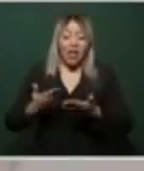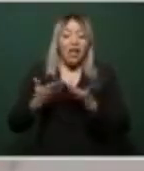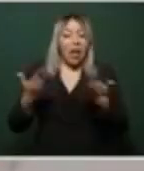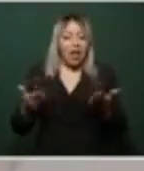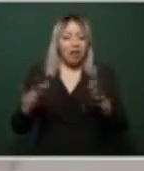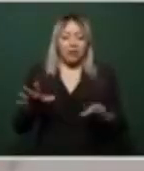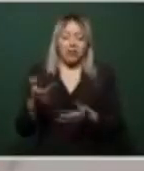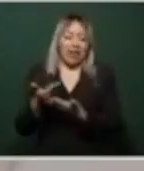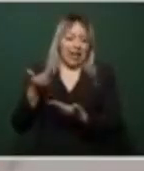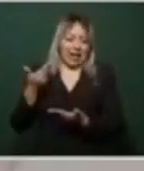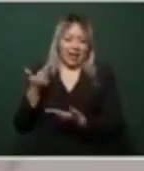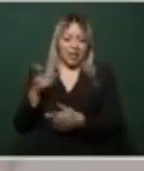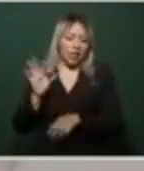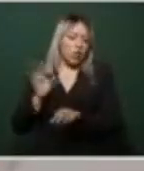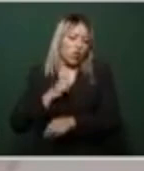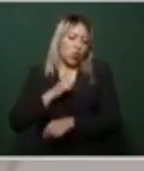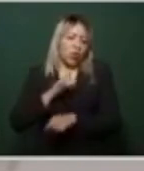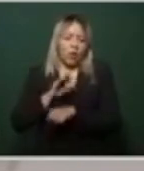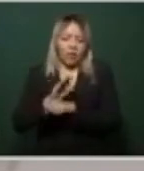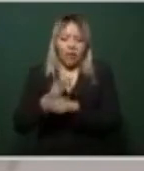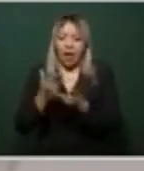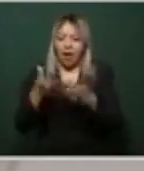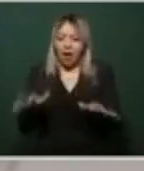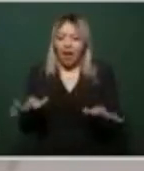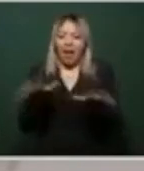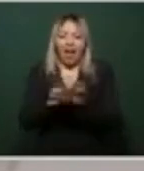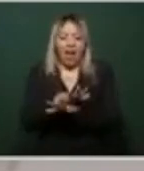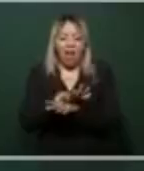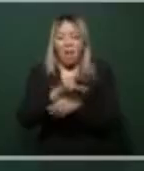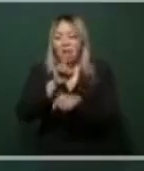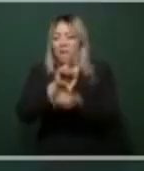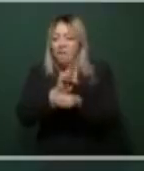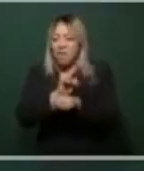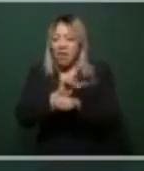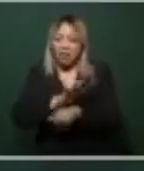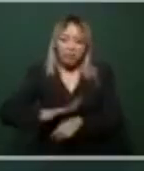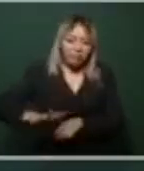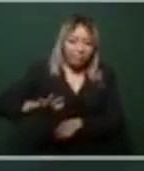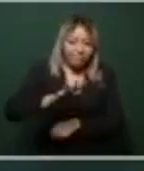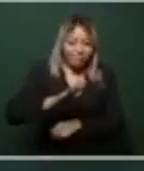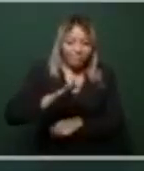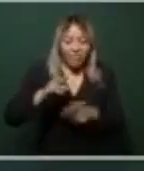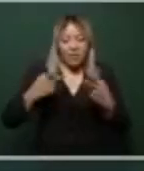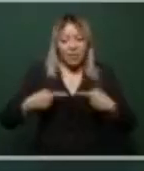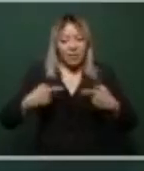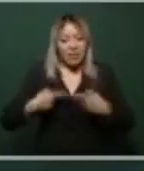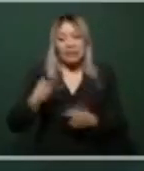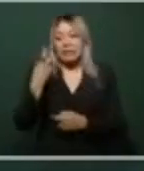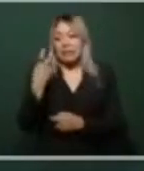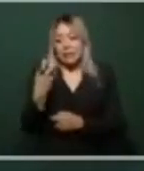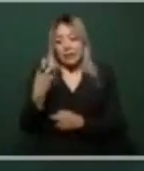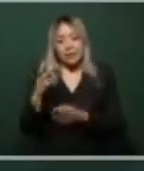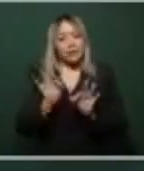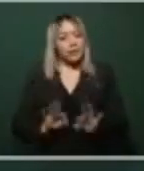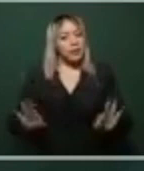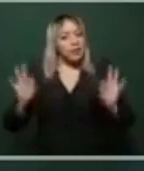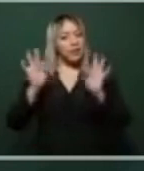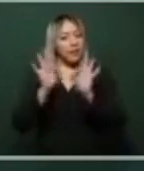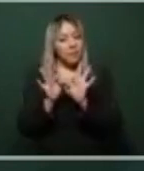a seguridad pública. Y esto implica una preparación para